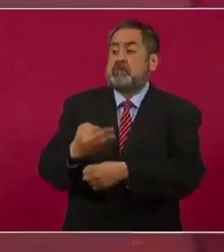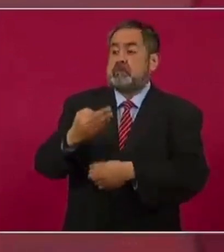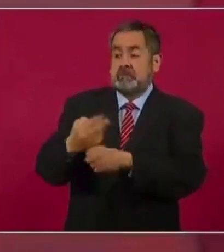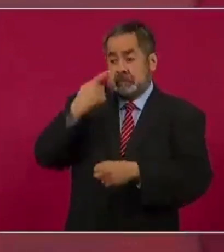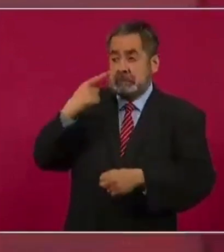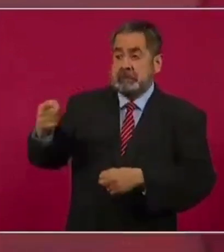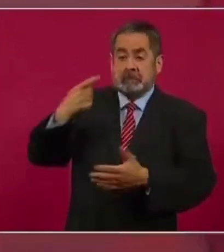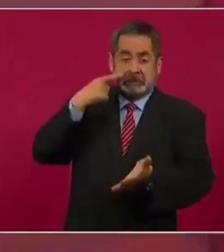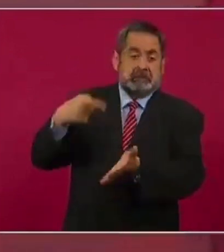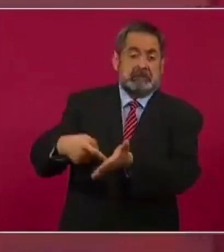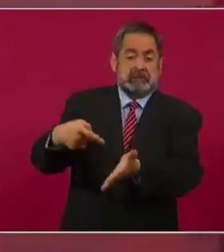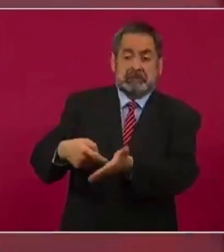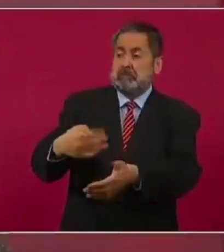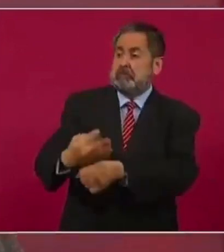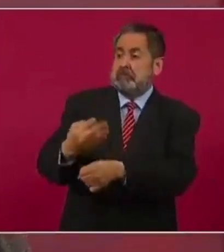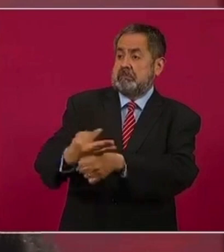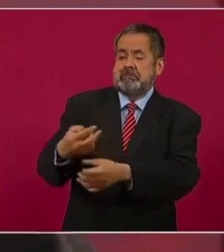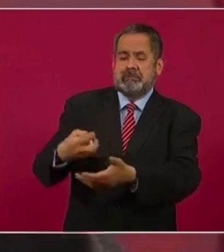como